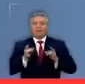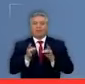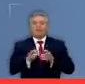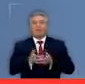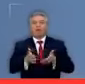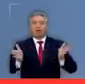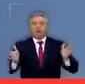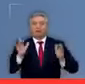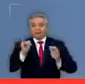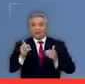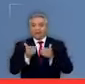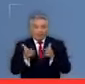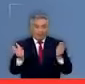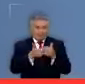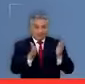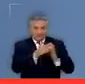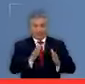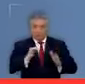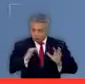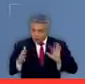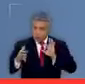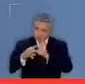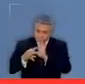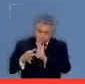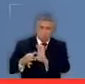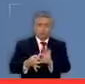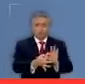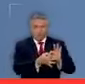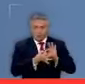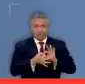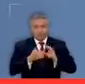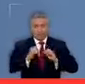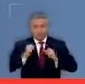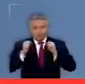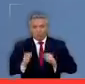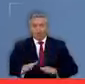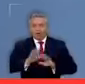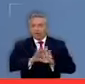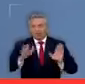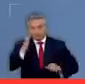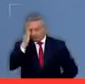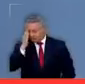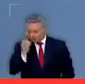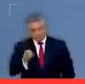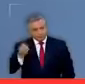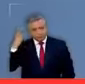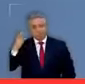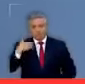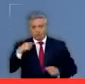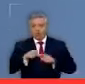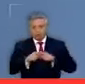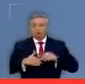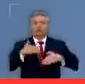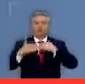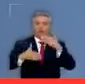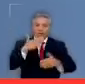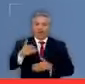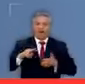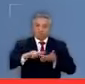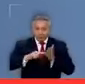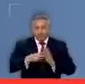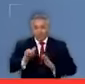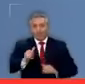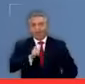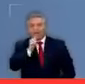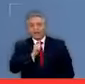nuestras libertades. Y solo unidos lograremos dejar atrás y superar estos problemas y estas